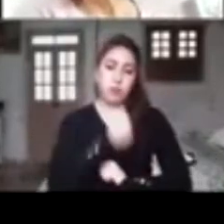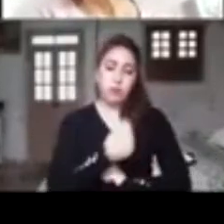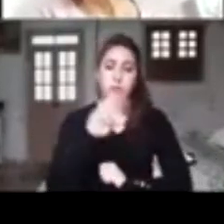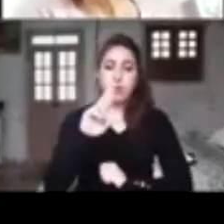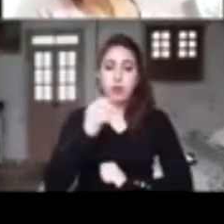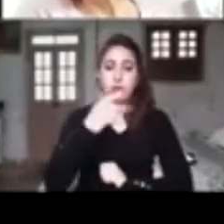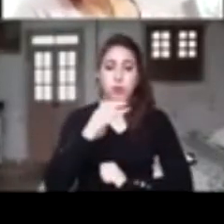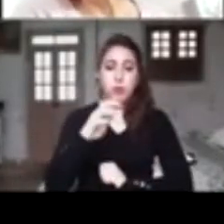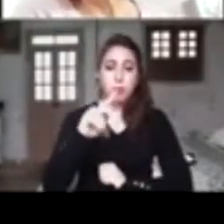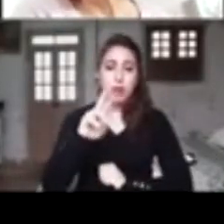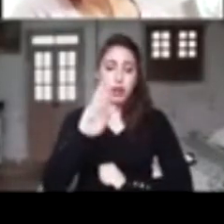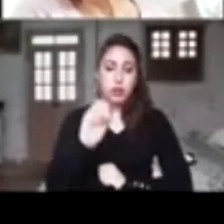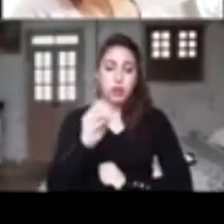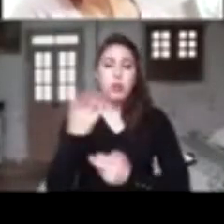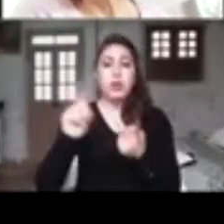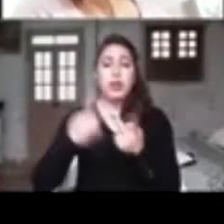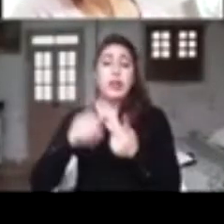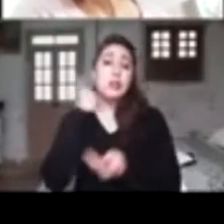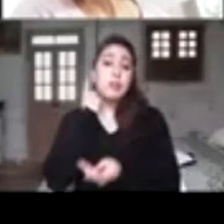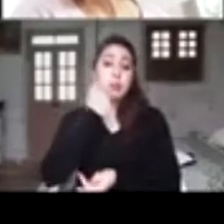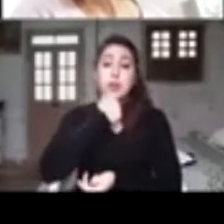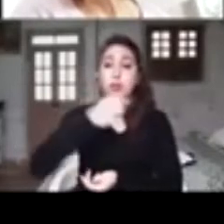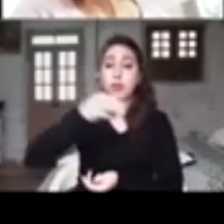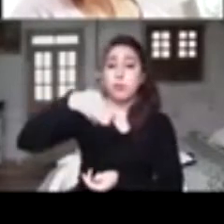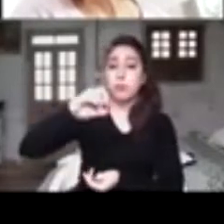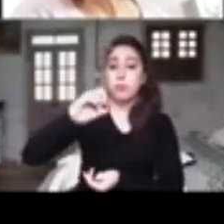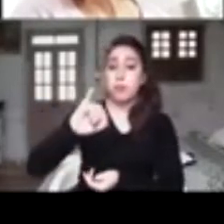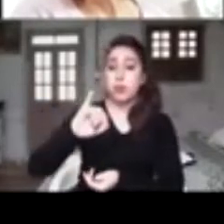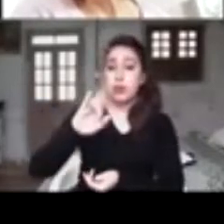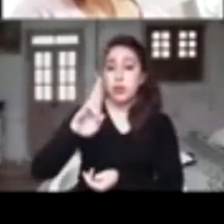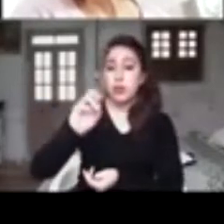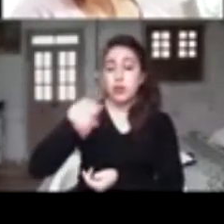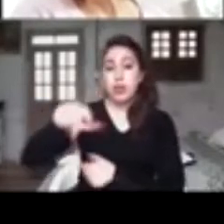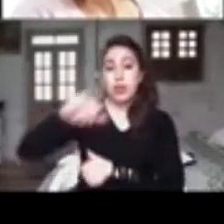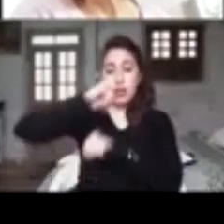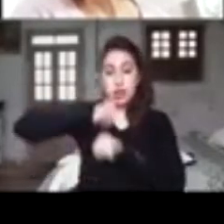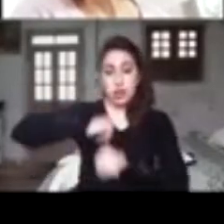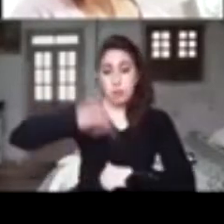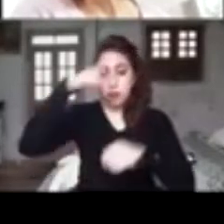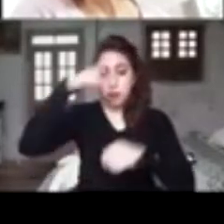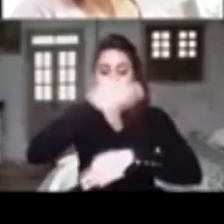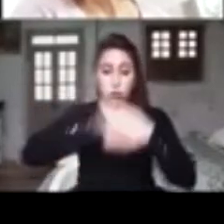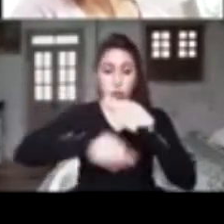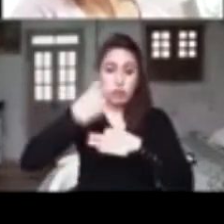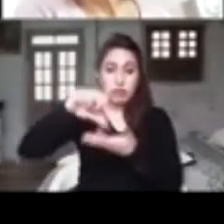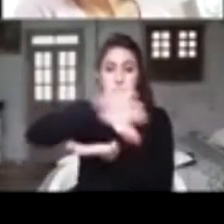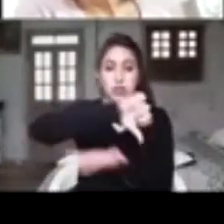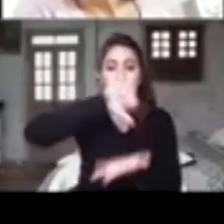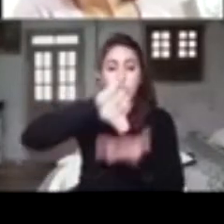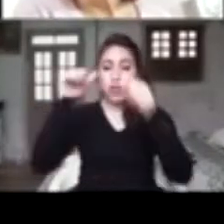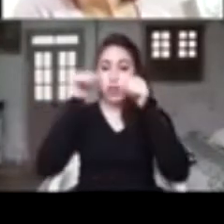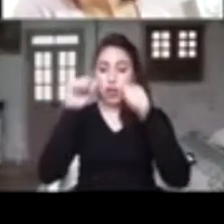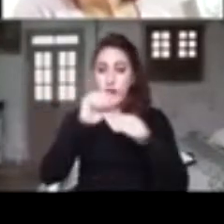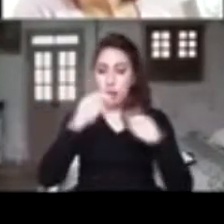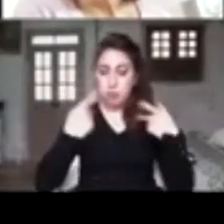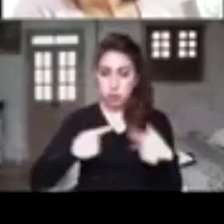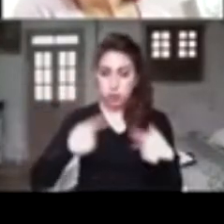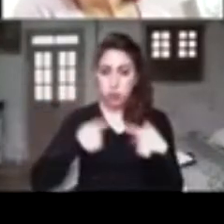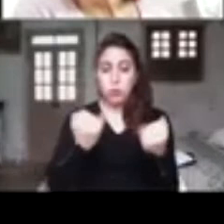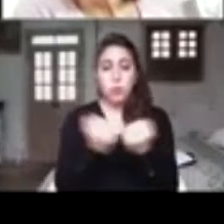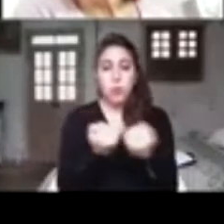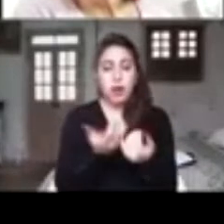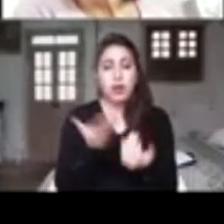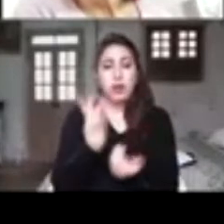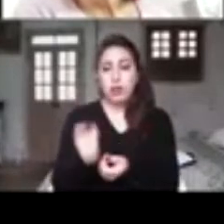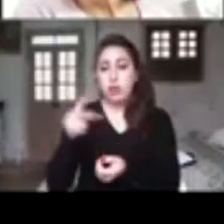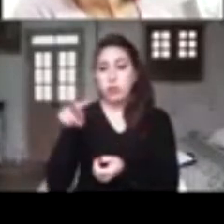Carlos Hernández Mirón, encargados de las áreas de módulo y los módulos de gestión. Saludar a los equipos de trabajo de